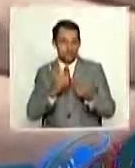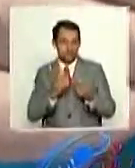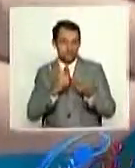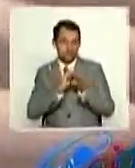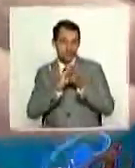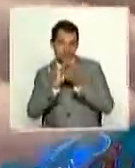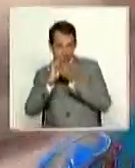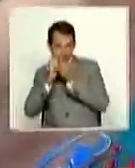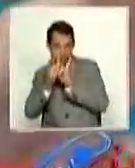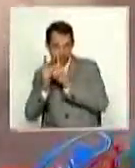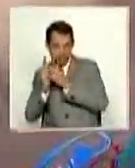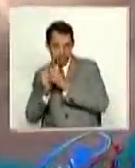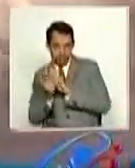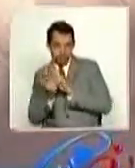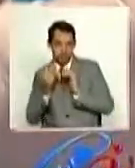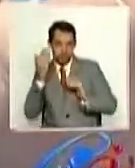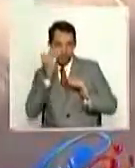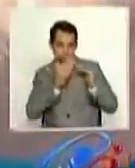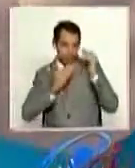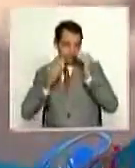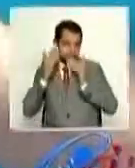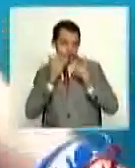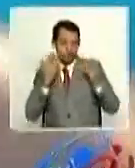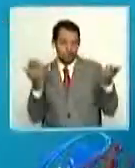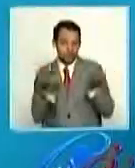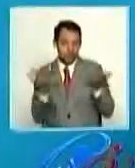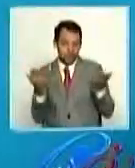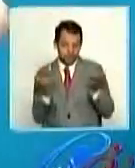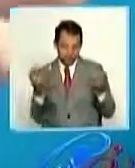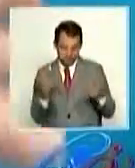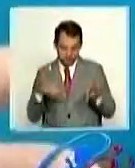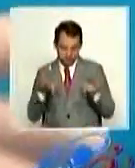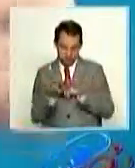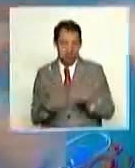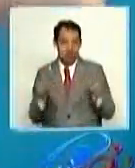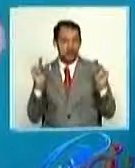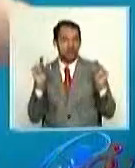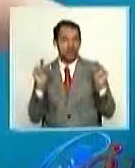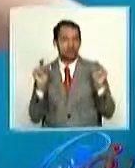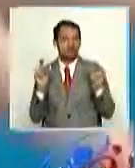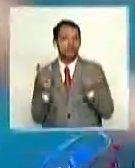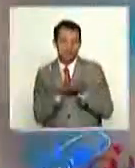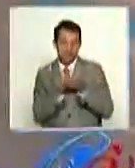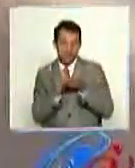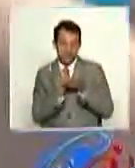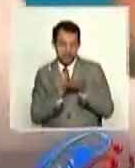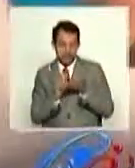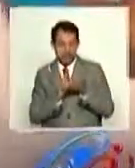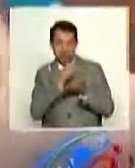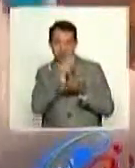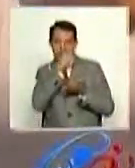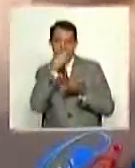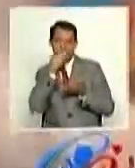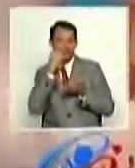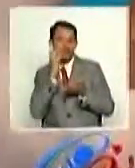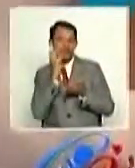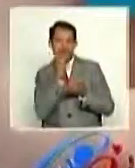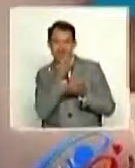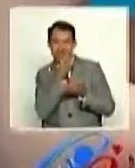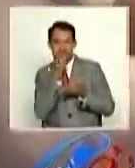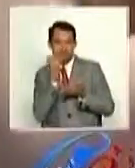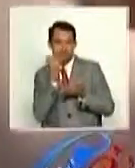Y estas parciales generalmente las hacen en un proceso muy rápido, no son curadas con